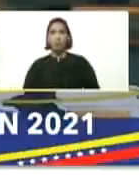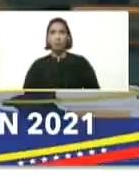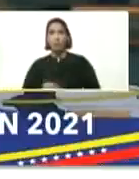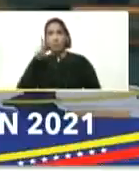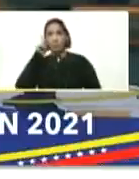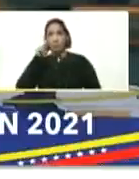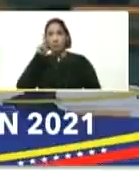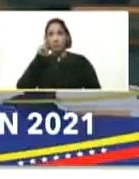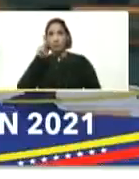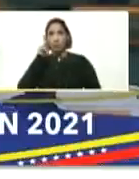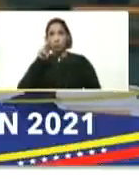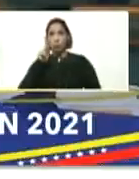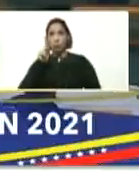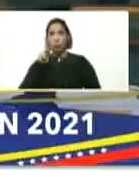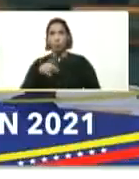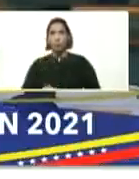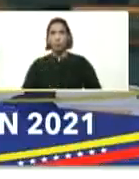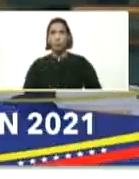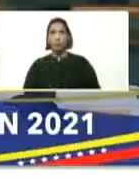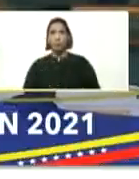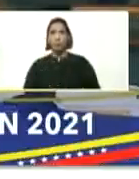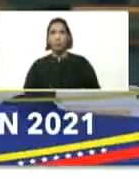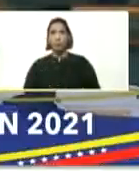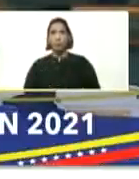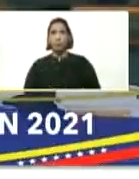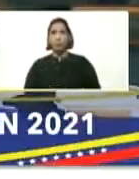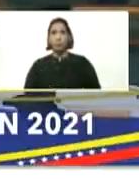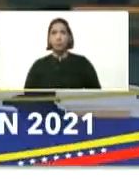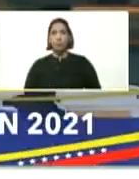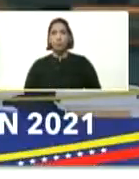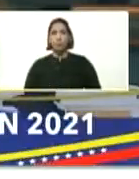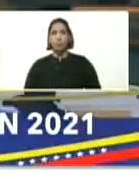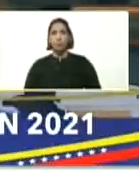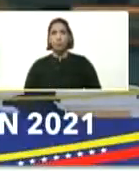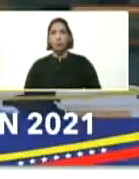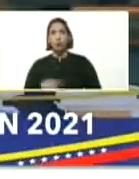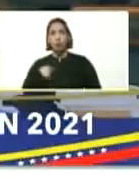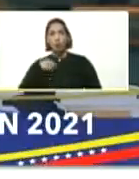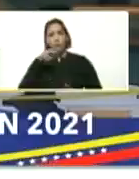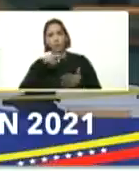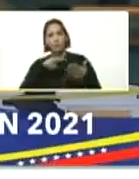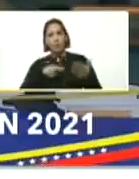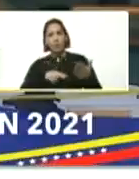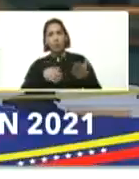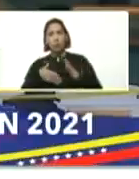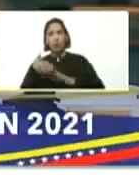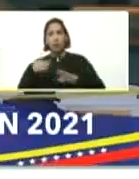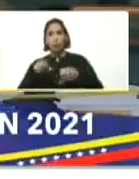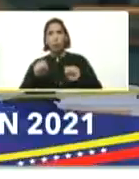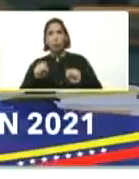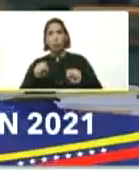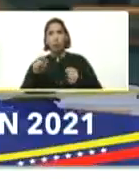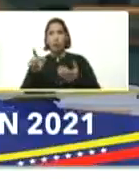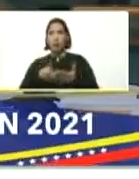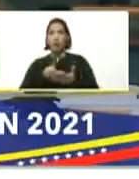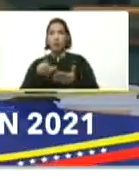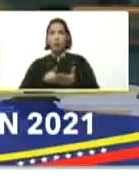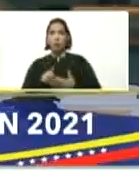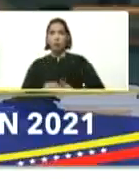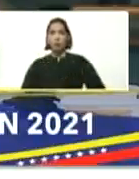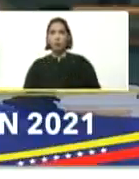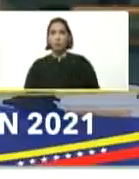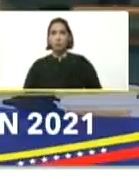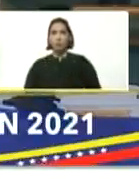Vladimir, escritor eminente venezolano, estaba yo viendo Salir de la Colonia, este libro, Salir